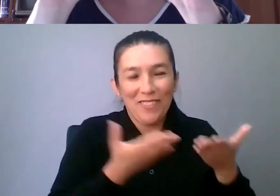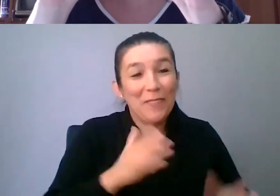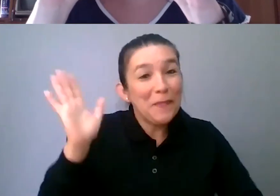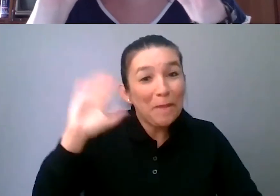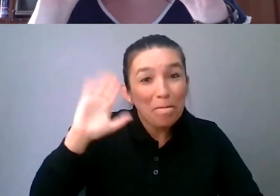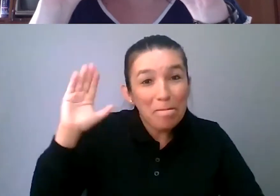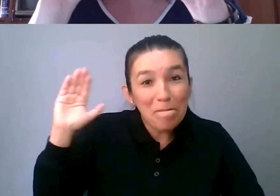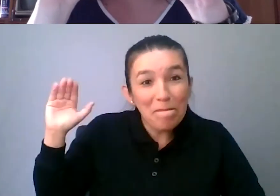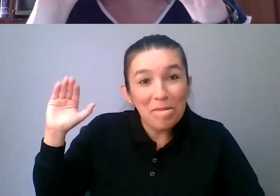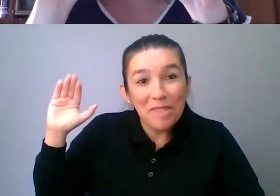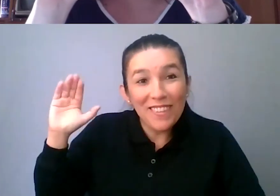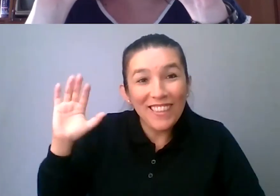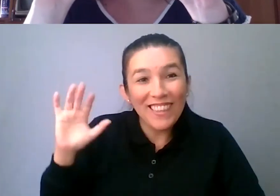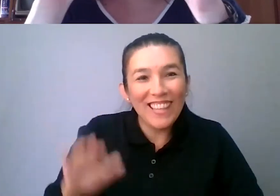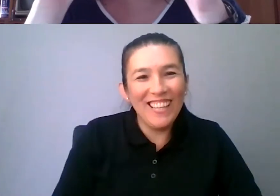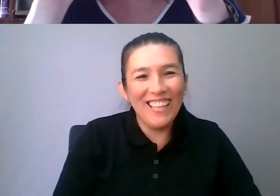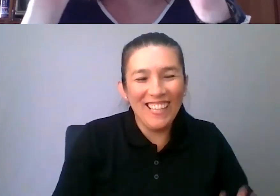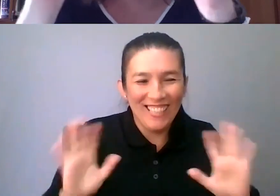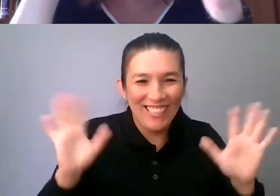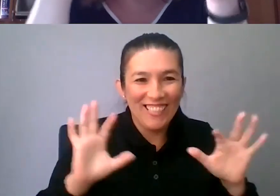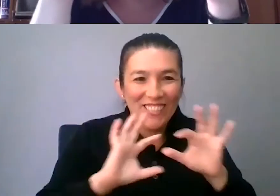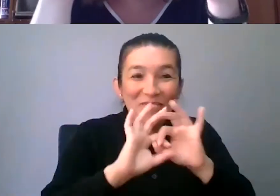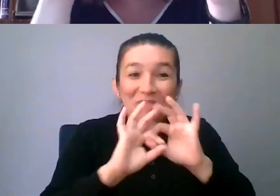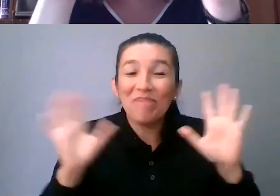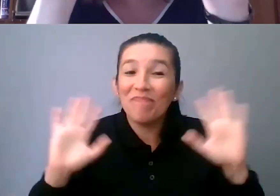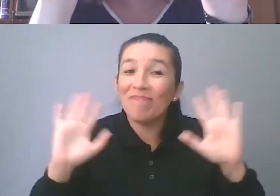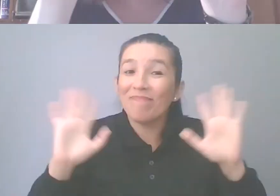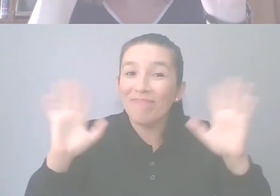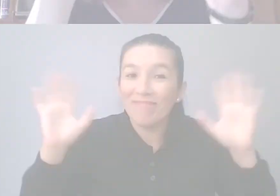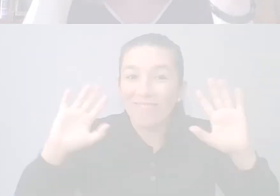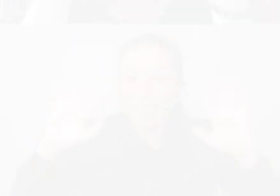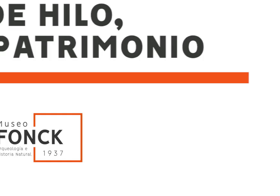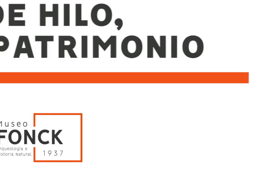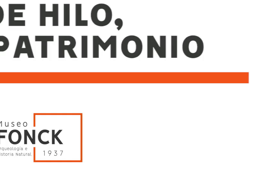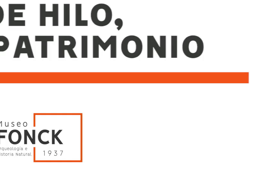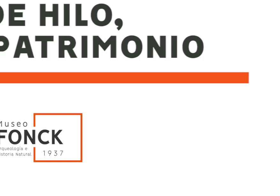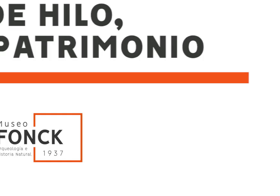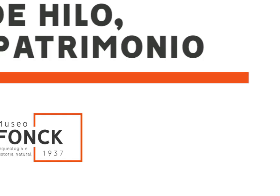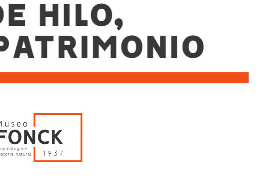Gracias. Y con las cuerdas en las manos. Chao, chao. Chao, chao. Gracias.